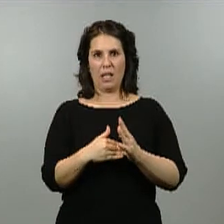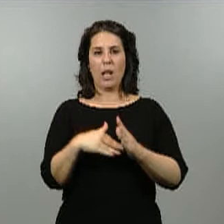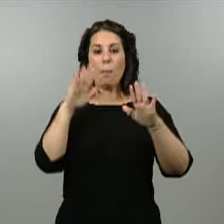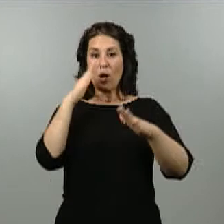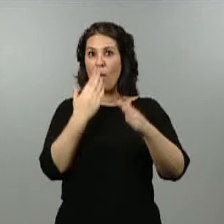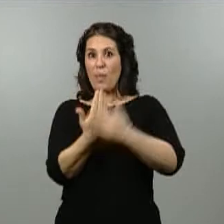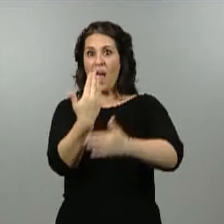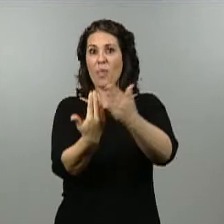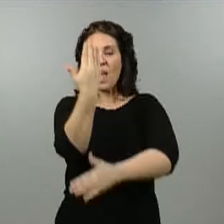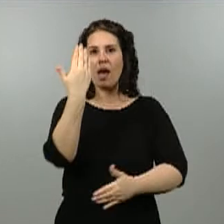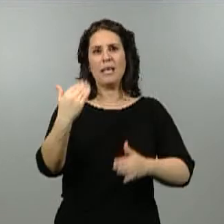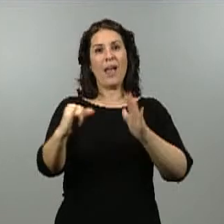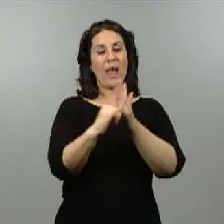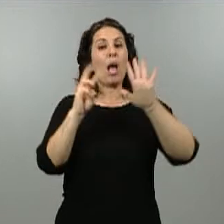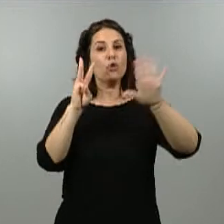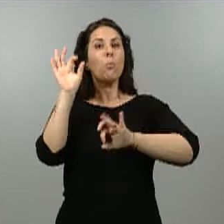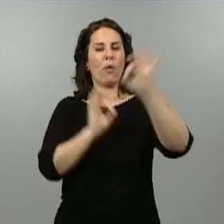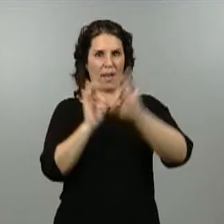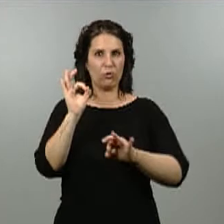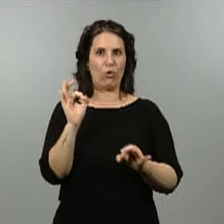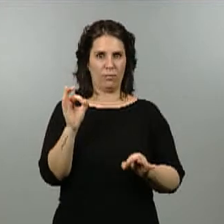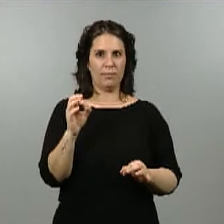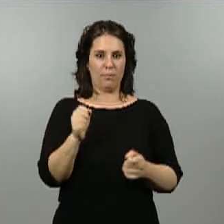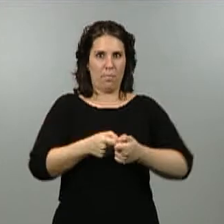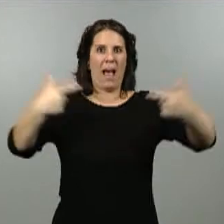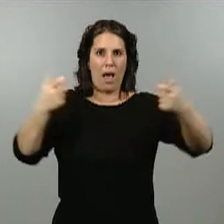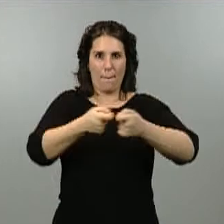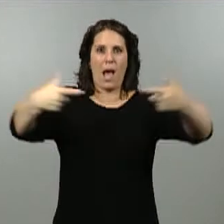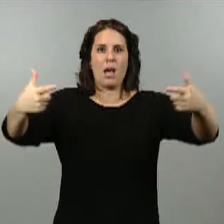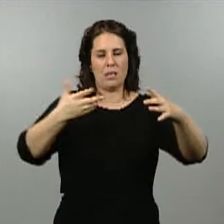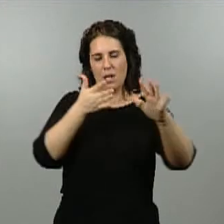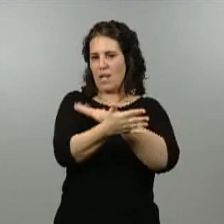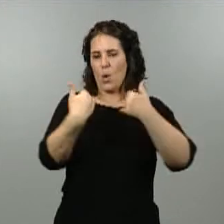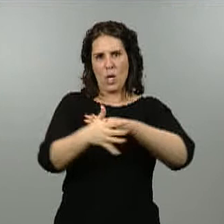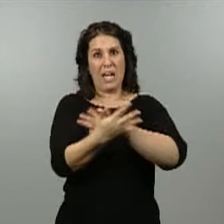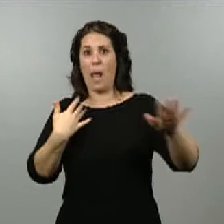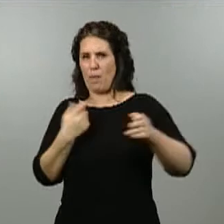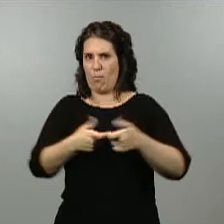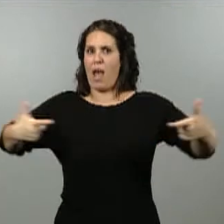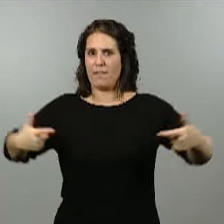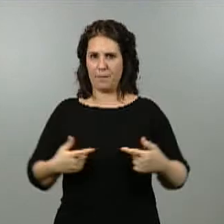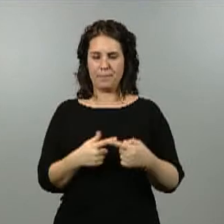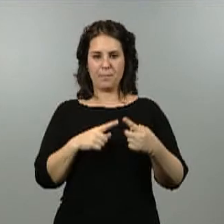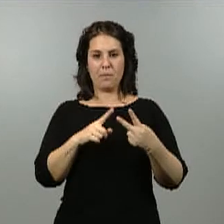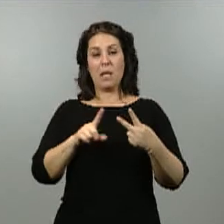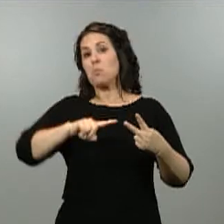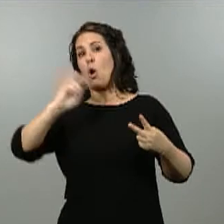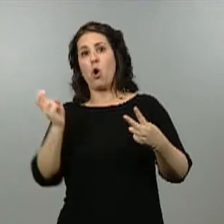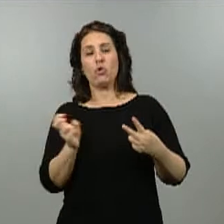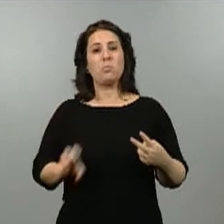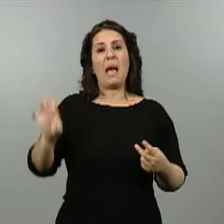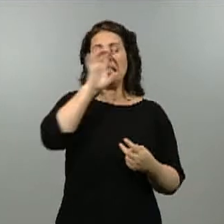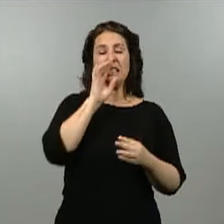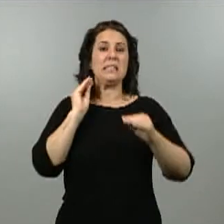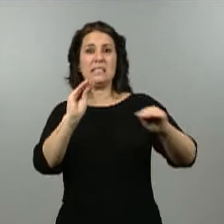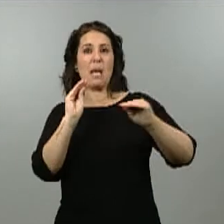cercanos al 8%, lo cual está haciendo que suban el número de casos de forma muy rápida. Y luego hay diferentes países de los cuales llaman la atención algunos.